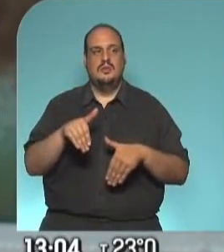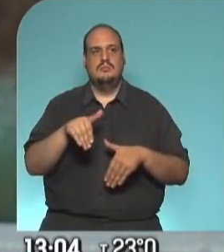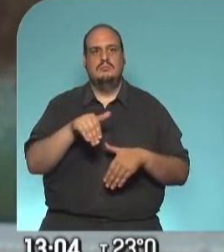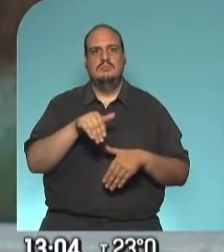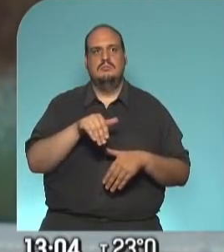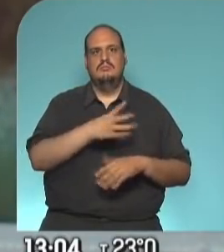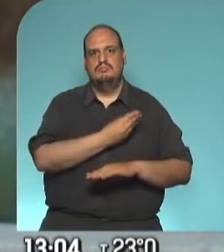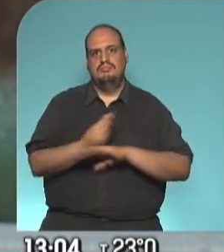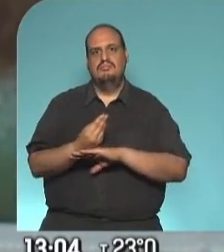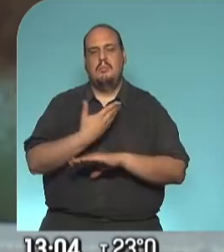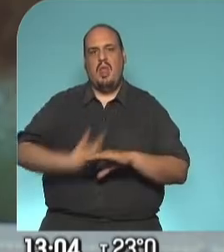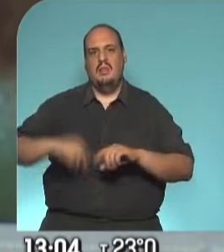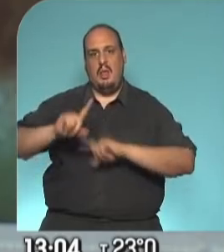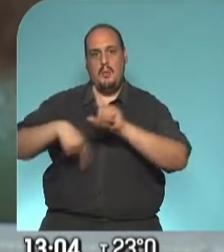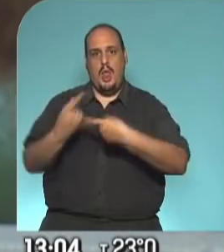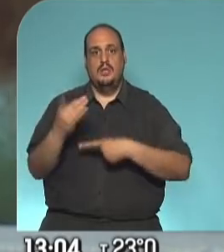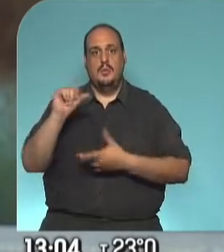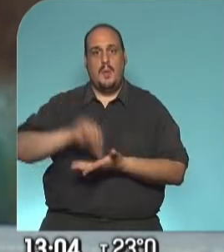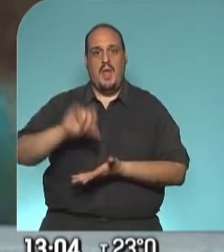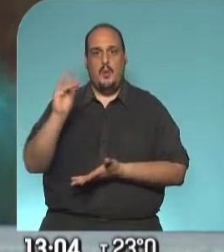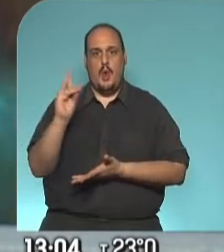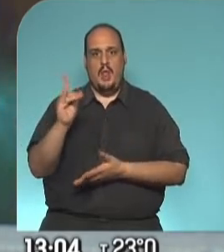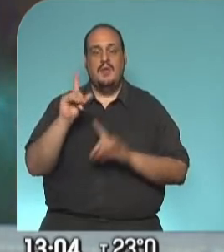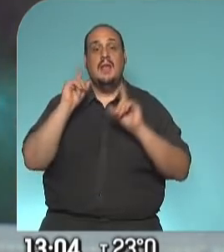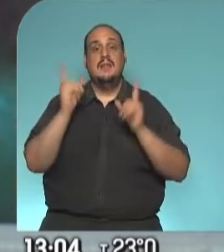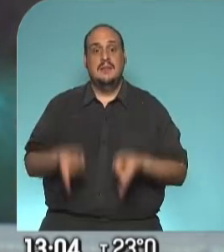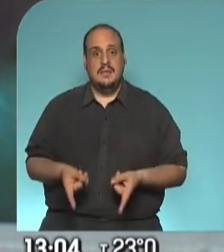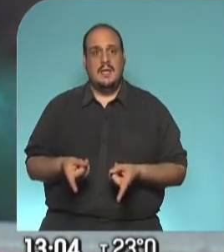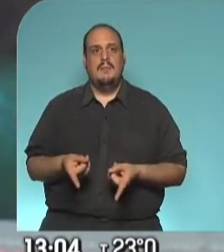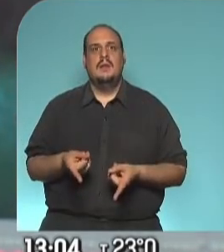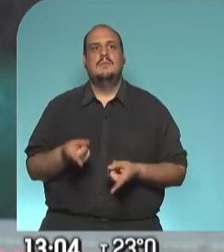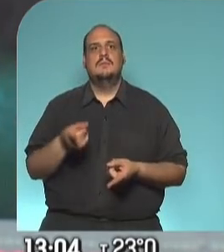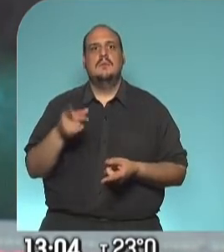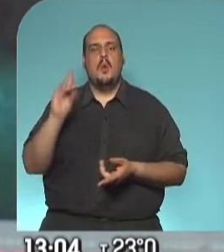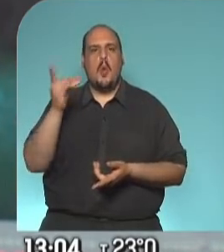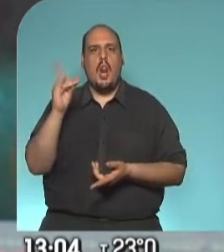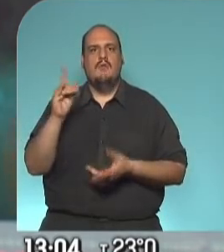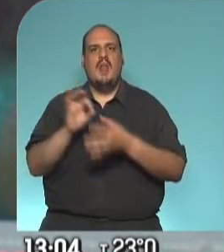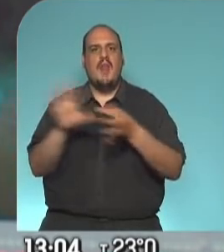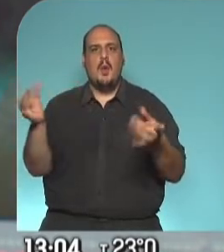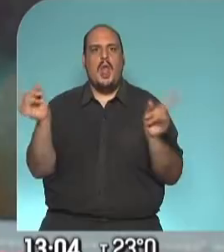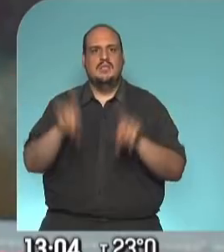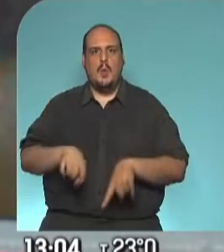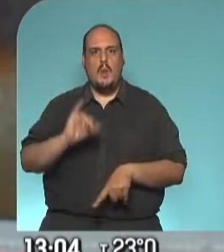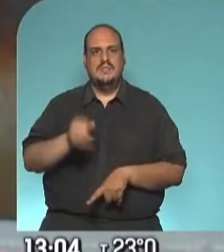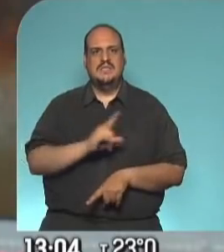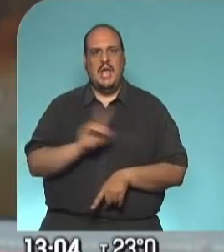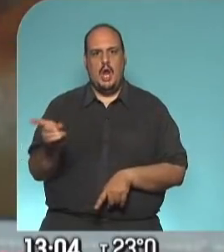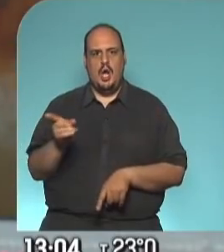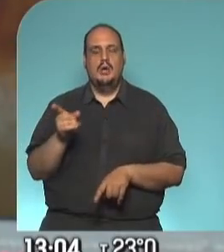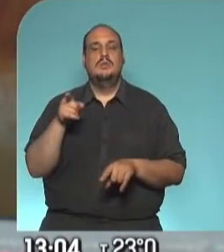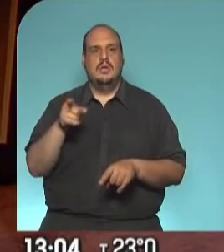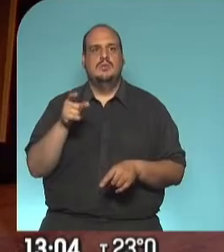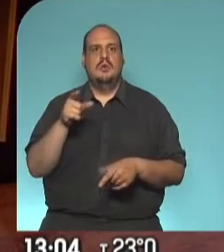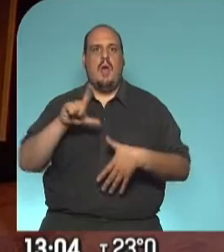presidente de los bolivianos, sino que también definen si va a haber una recuperación democrática en ese país y impacta esto de lleno para